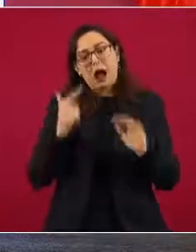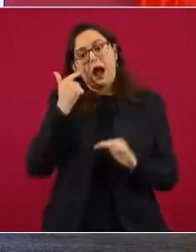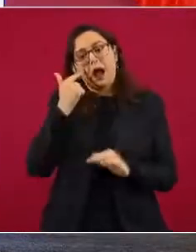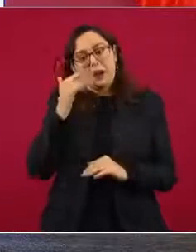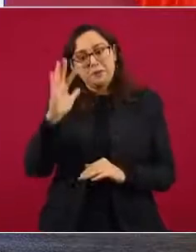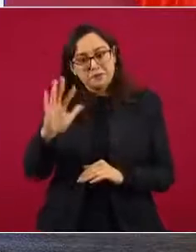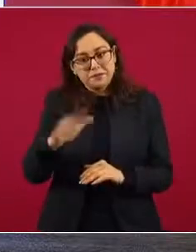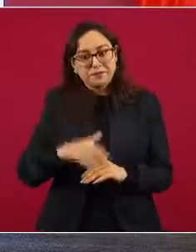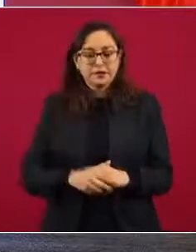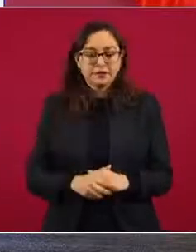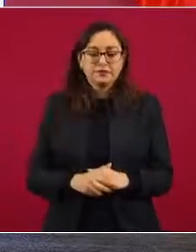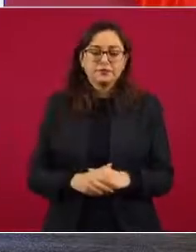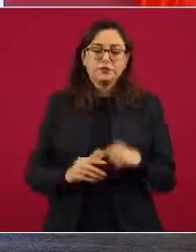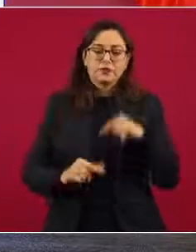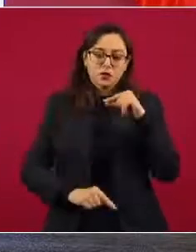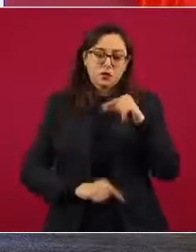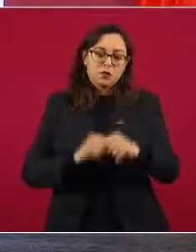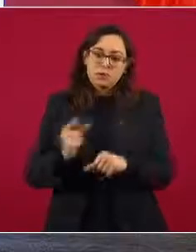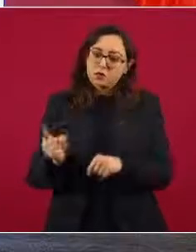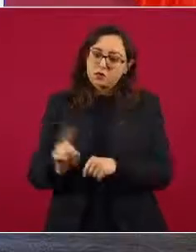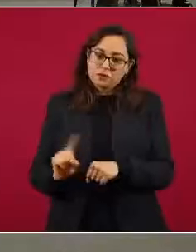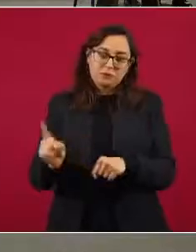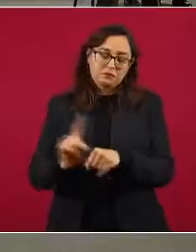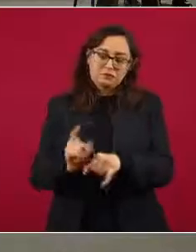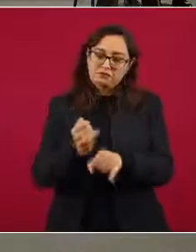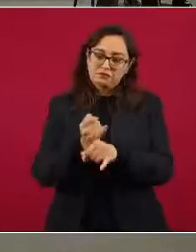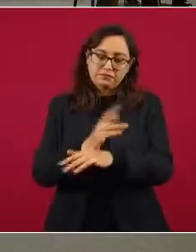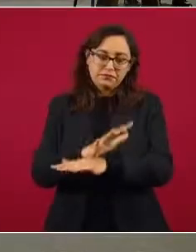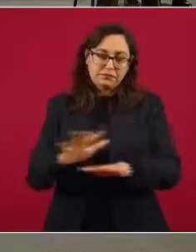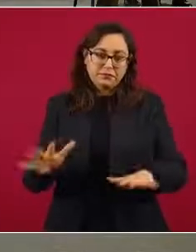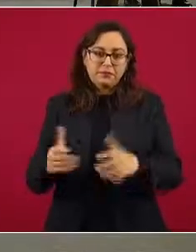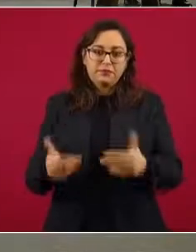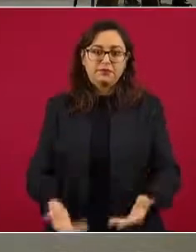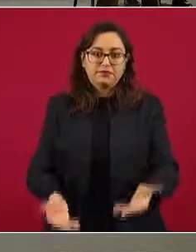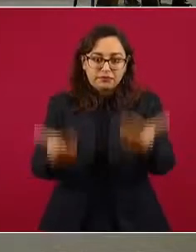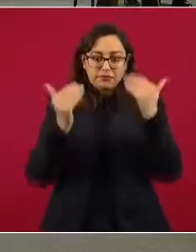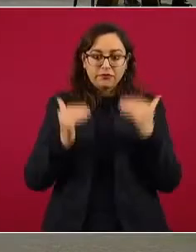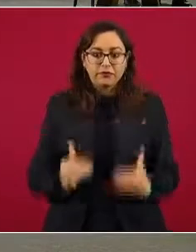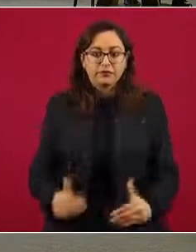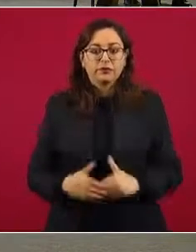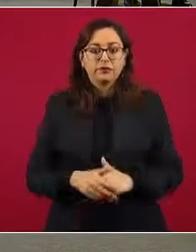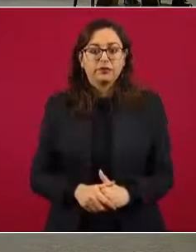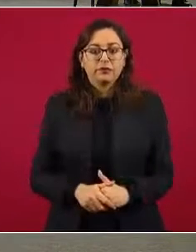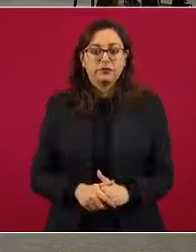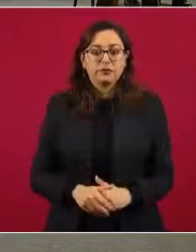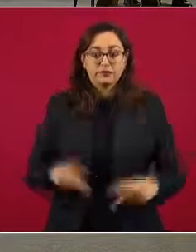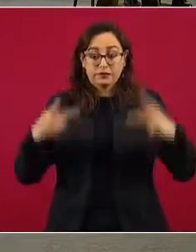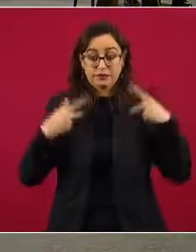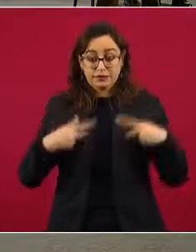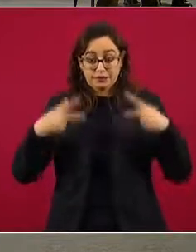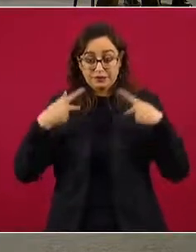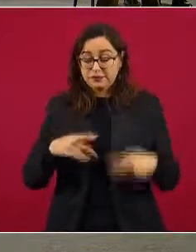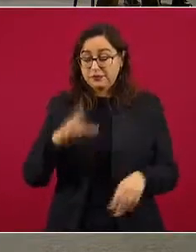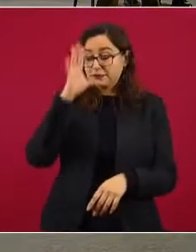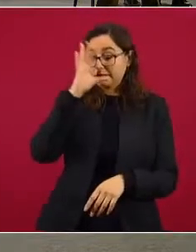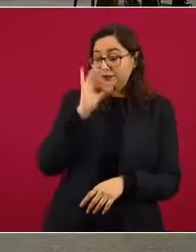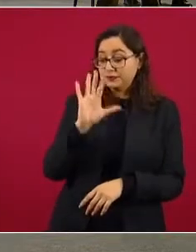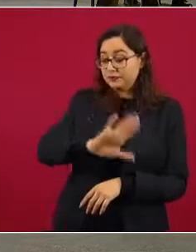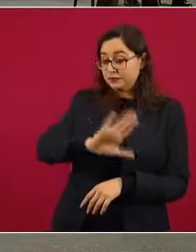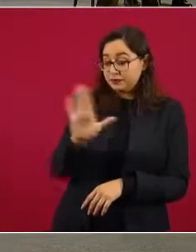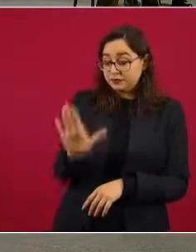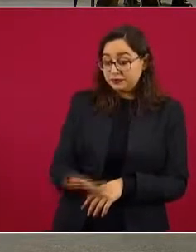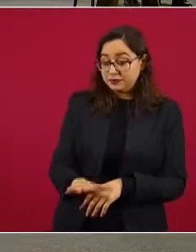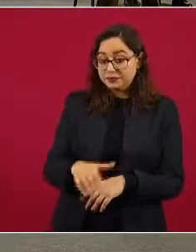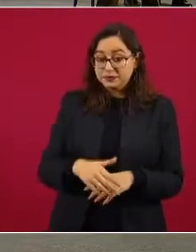la baja. Lo iremos informando según sea el caso. La siguiente. Respecto a la mortalidad